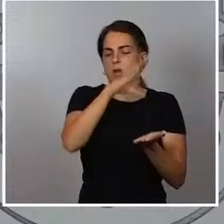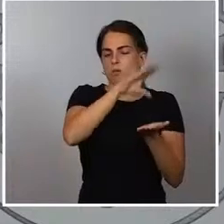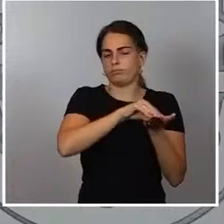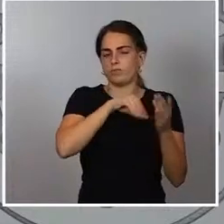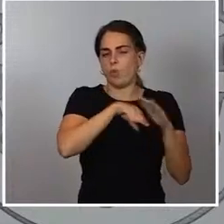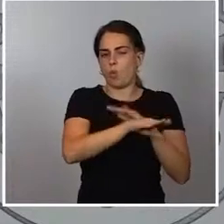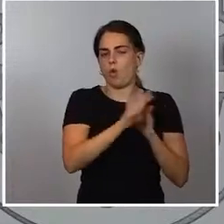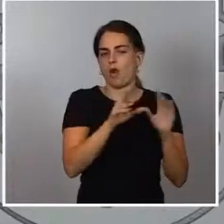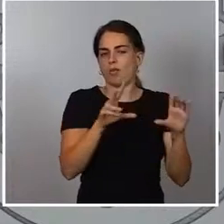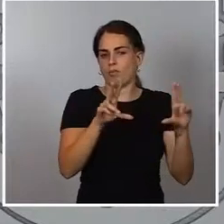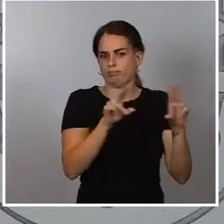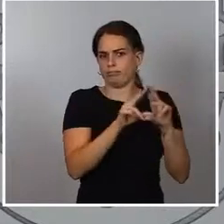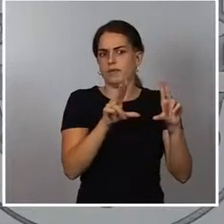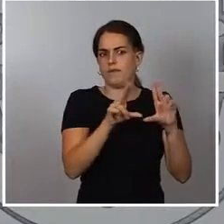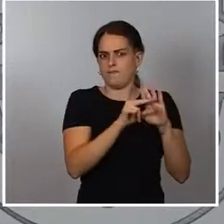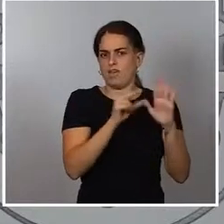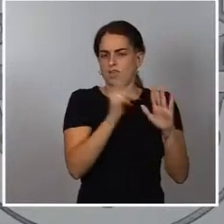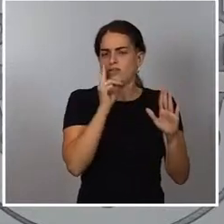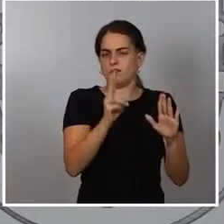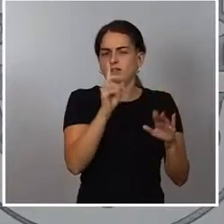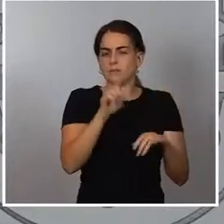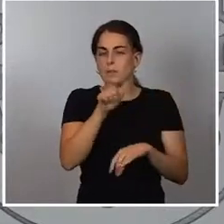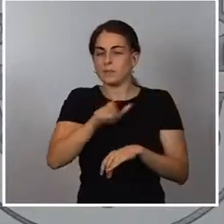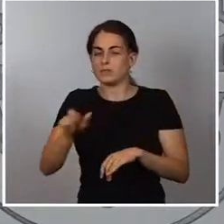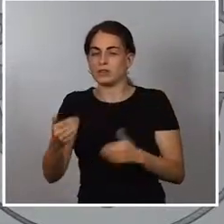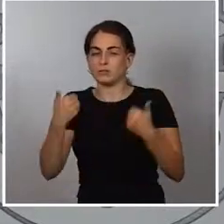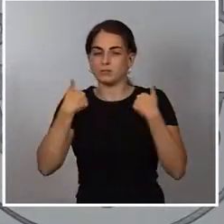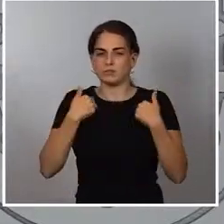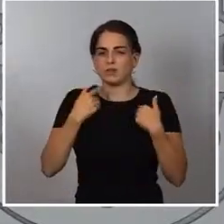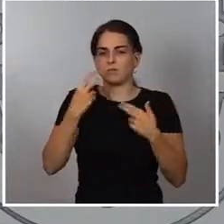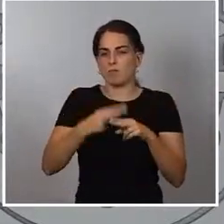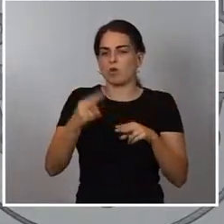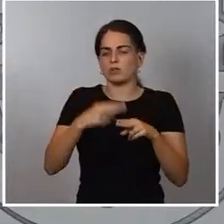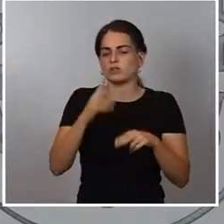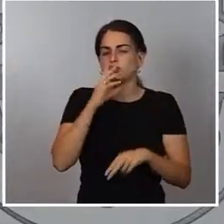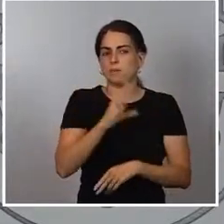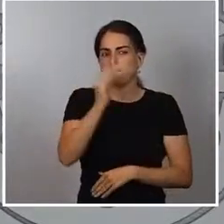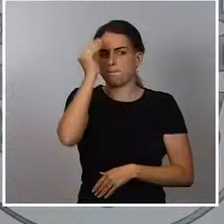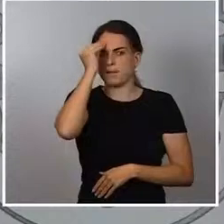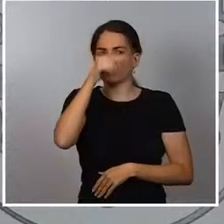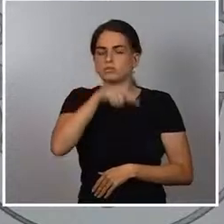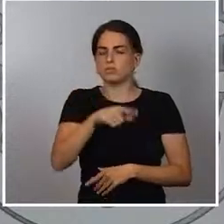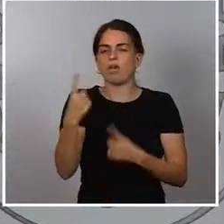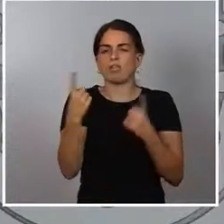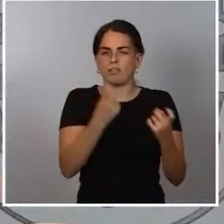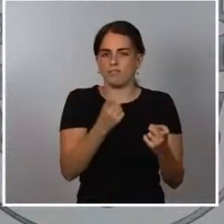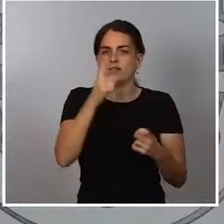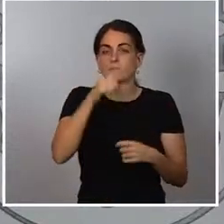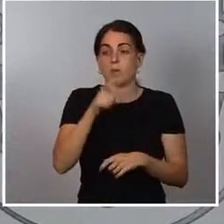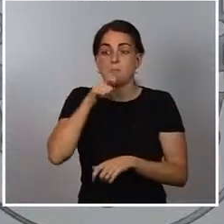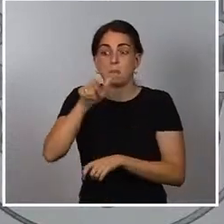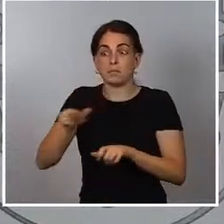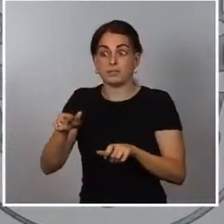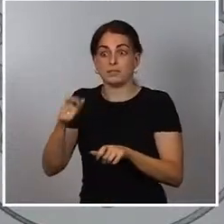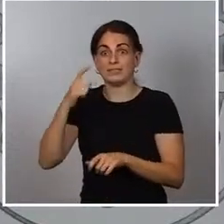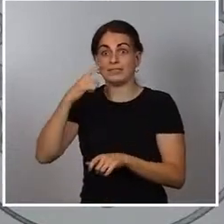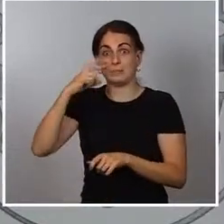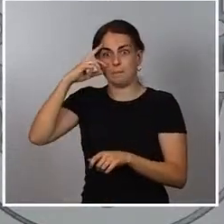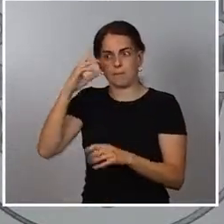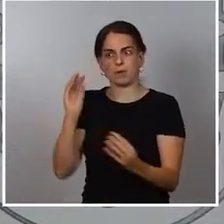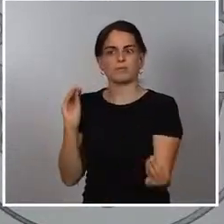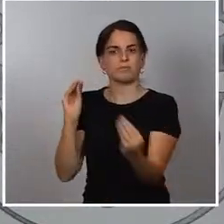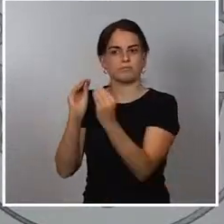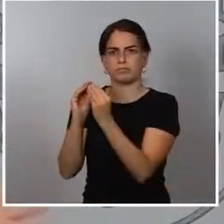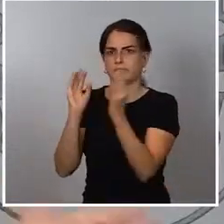responsables políticos porque entendía que también era prudente hacerlo porque también las personas expertas coinciden en que en